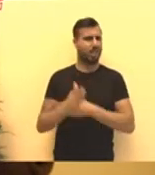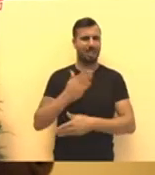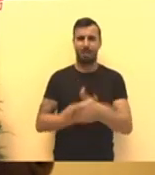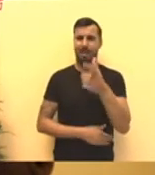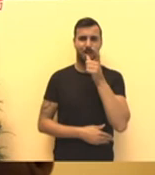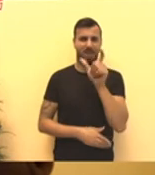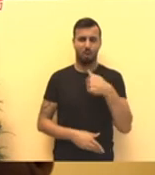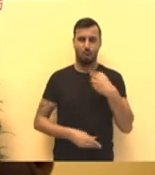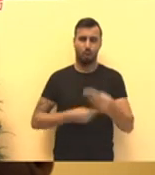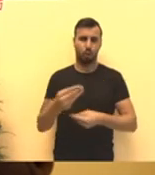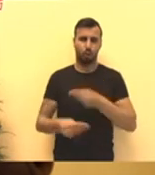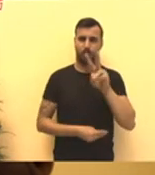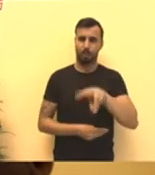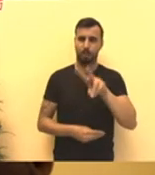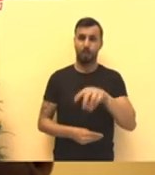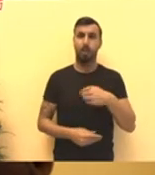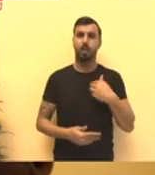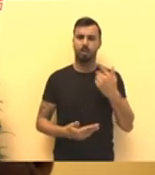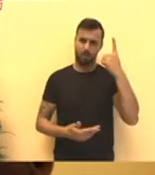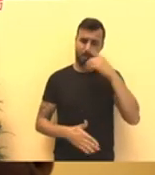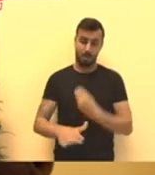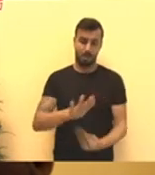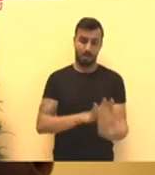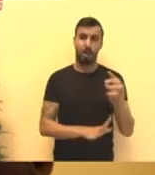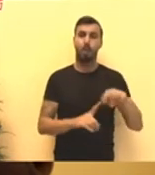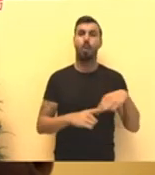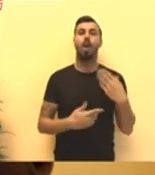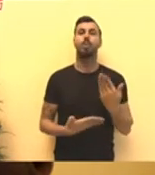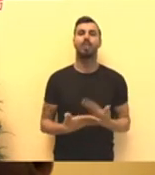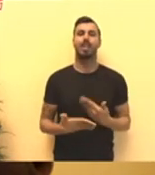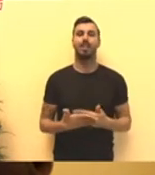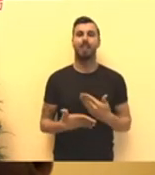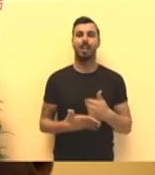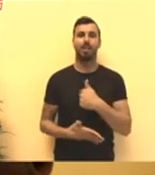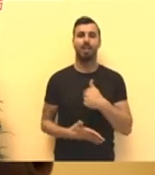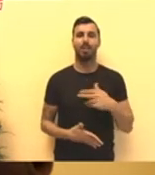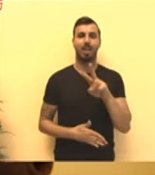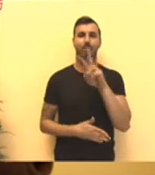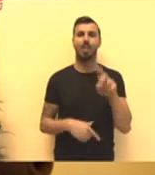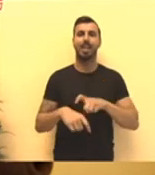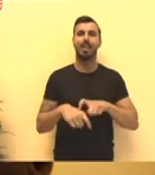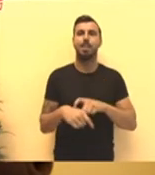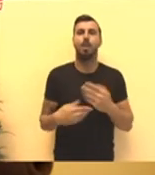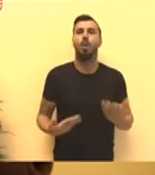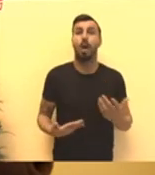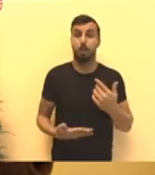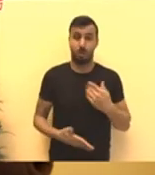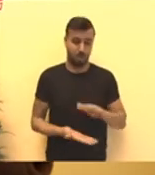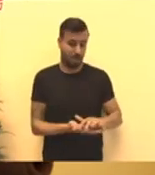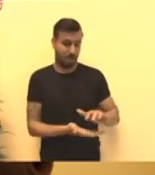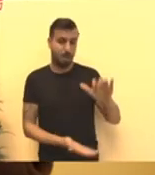discapacidad, tenemos un certificado que dicen qué tipo de diversidad funcional tienes. Yo